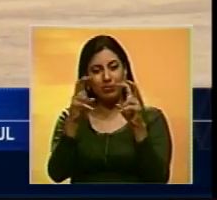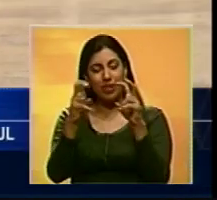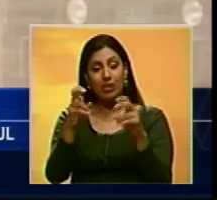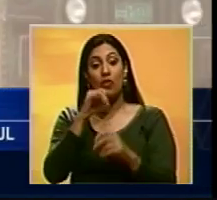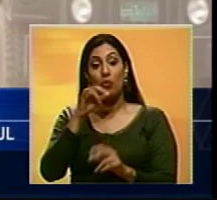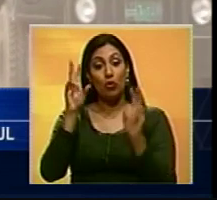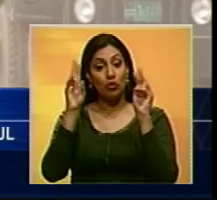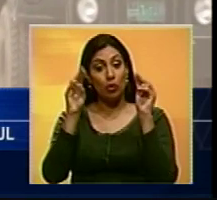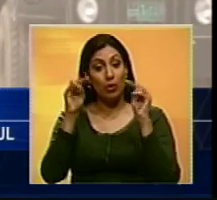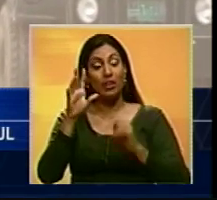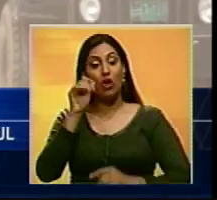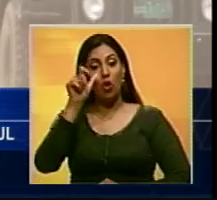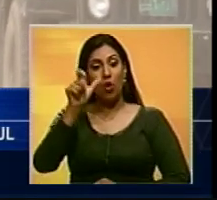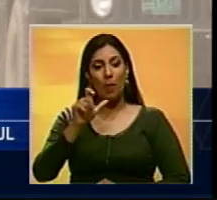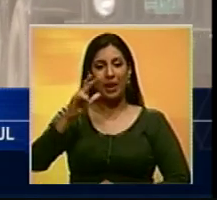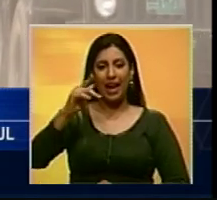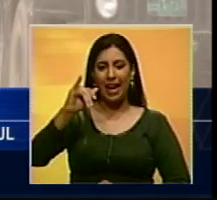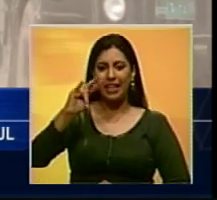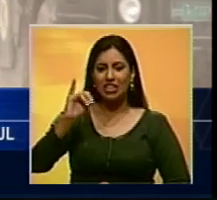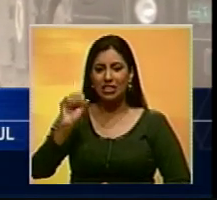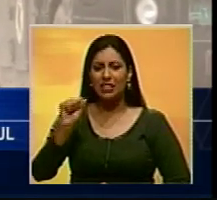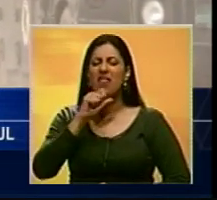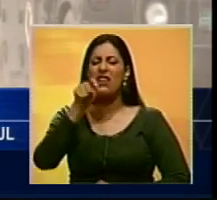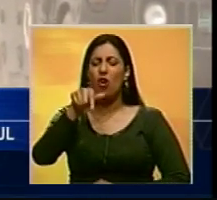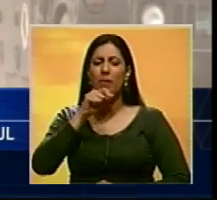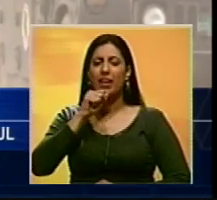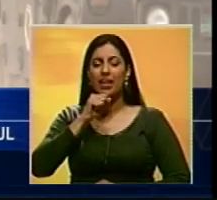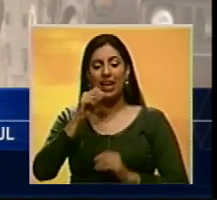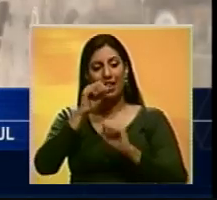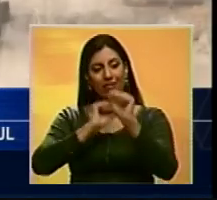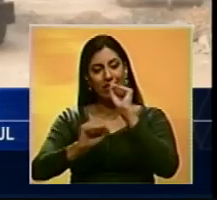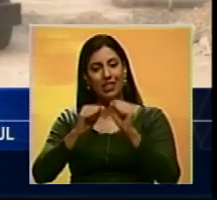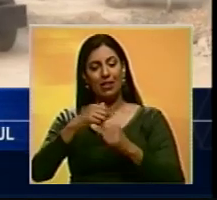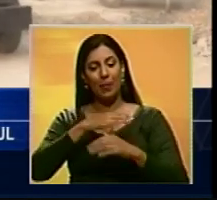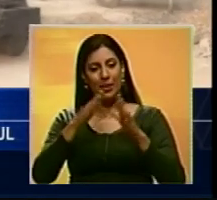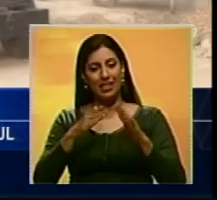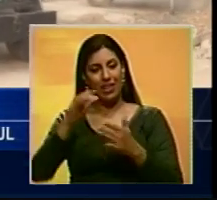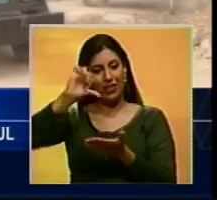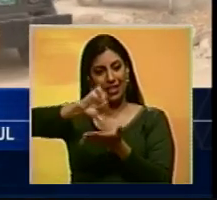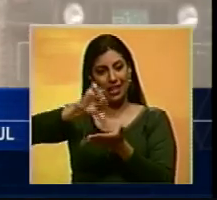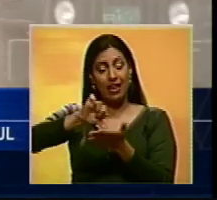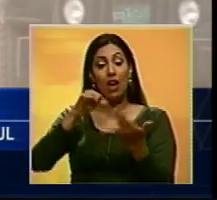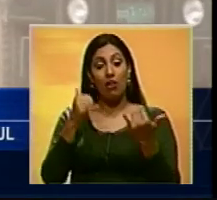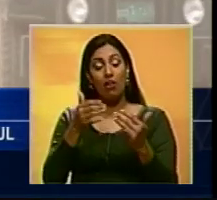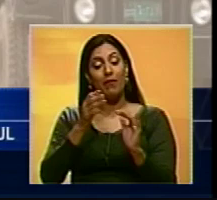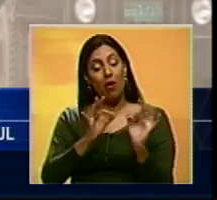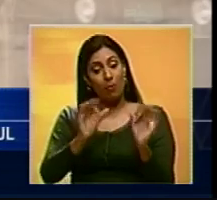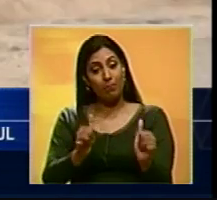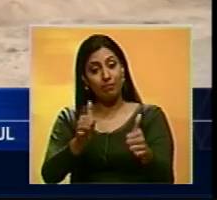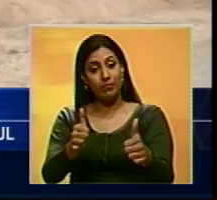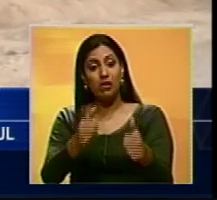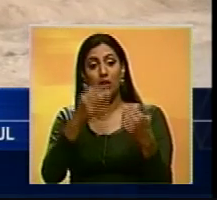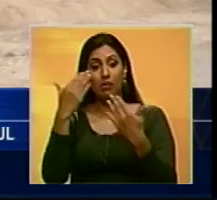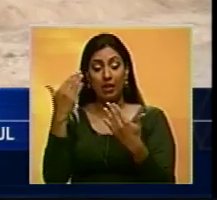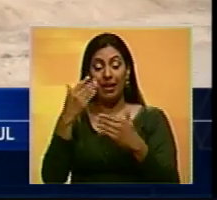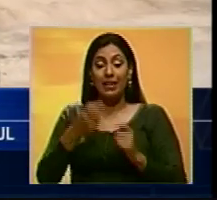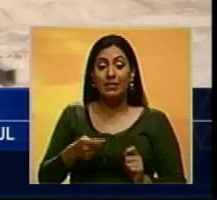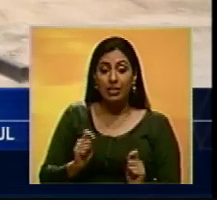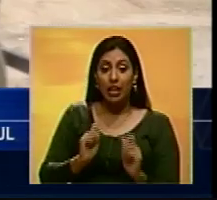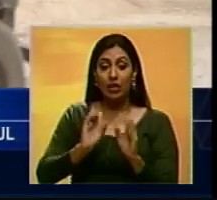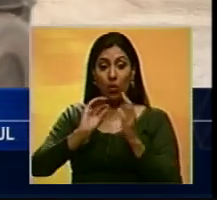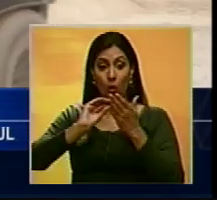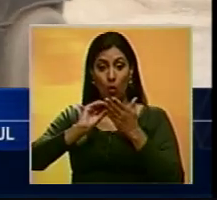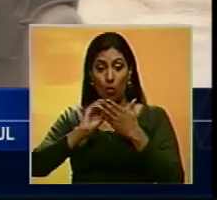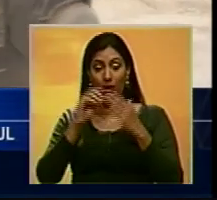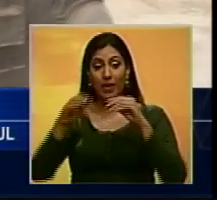según informó Tashin Ibrahim, vocero del Ministerio de Defensa iraquí. Así comenzó formalmente el intento de rehacerse